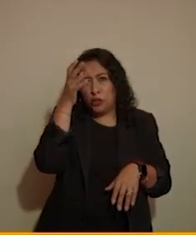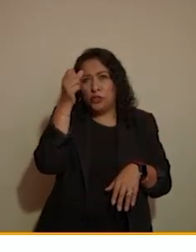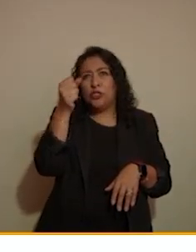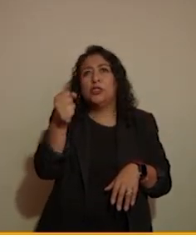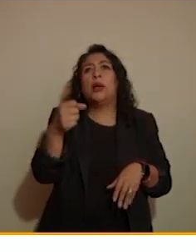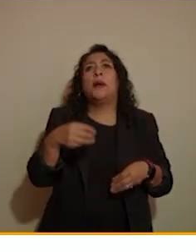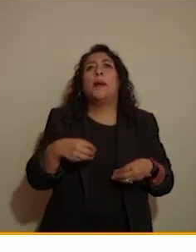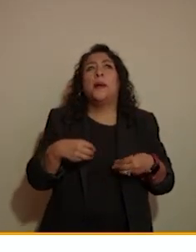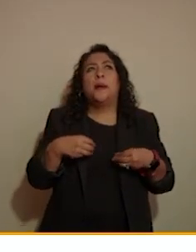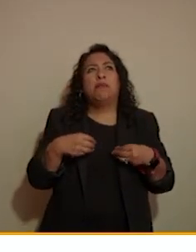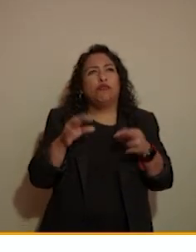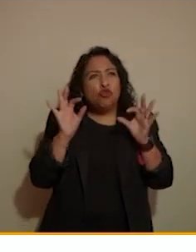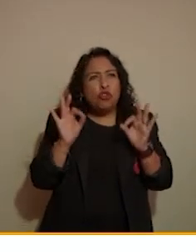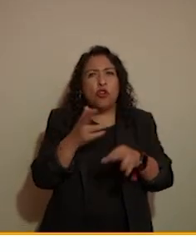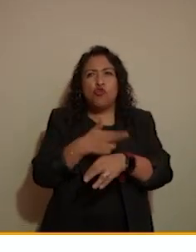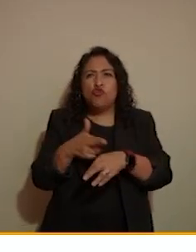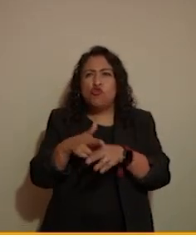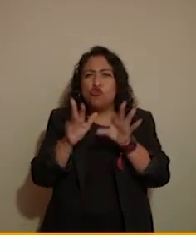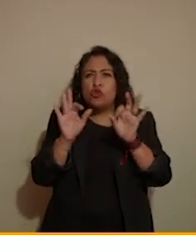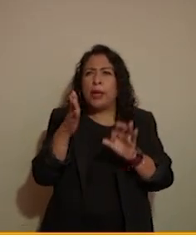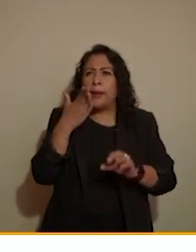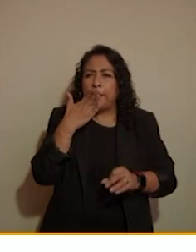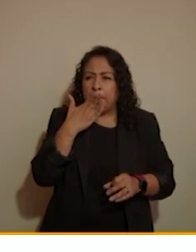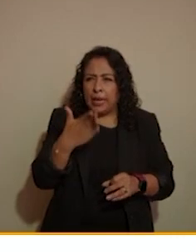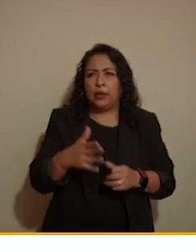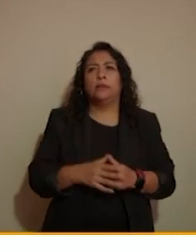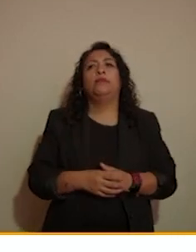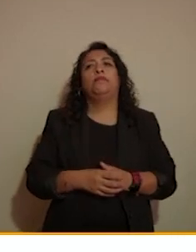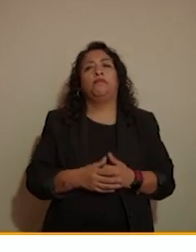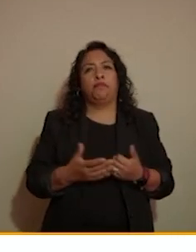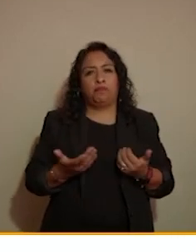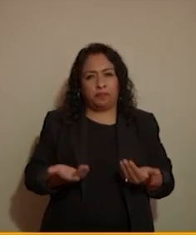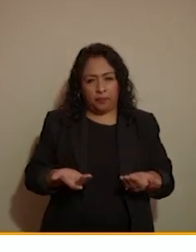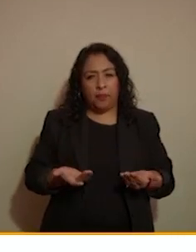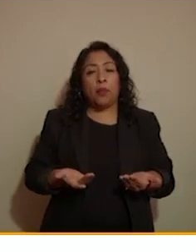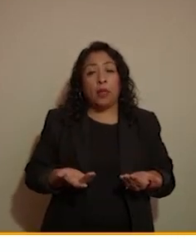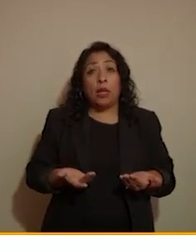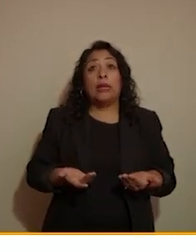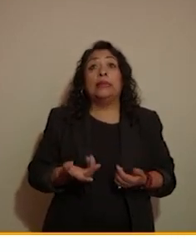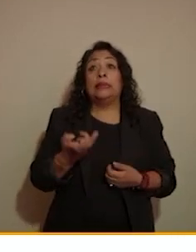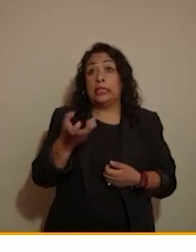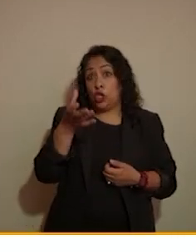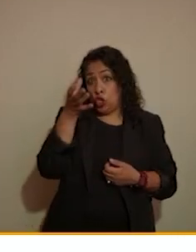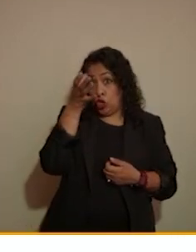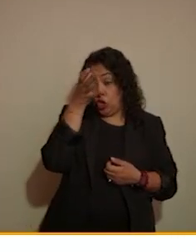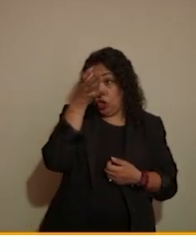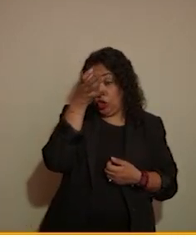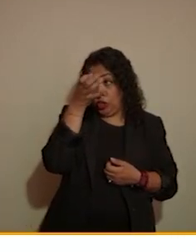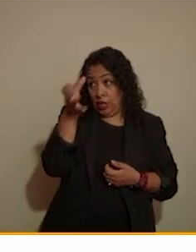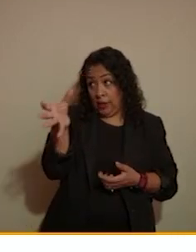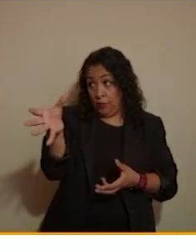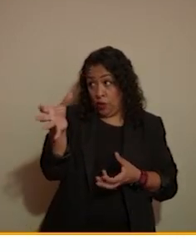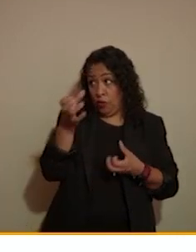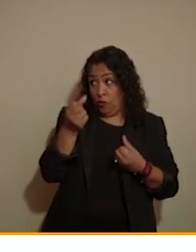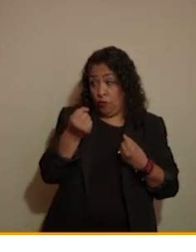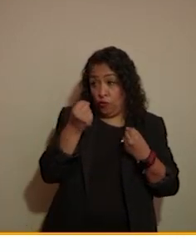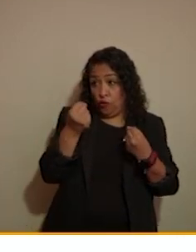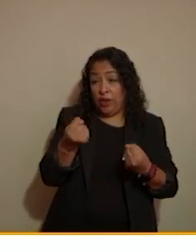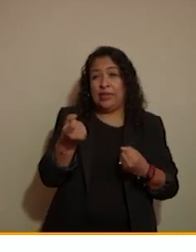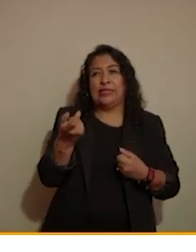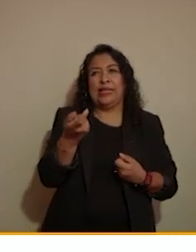debida diligencia. Entonces, desde entonces, el concepto ha adquirido fuerza,